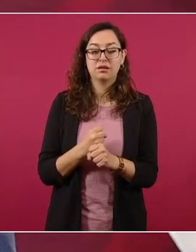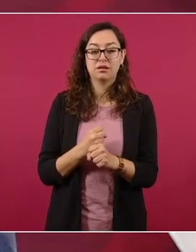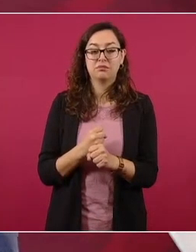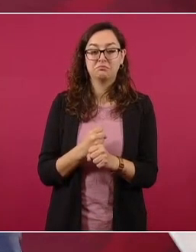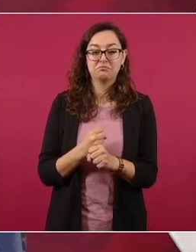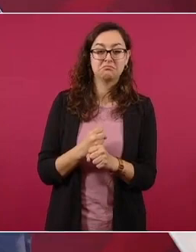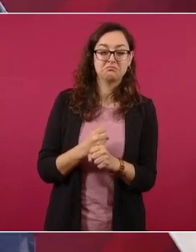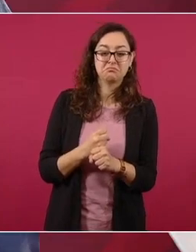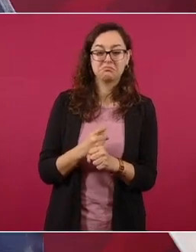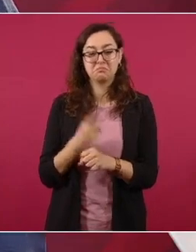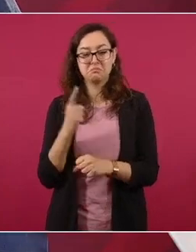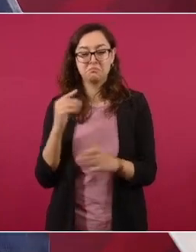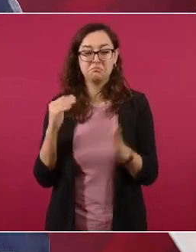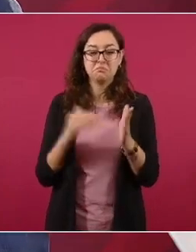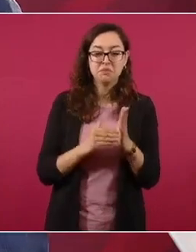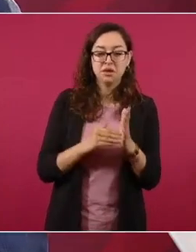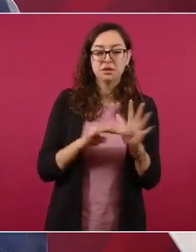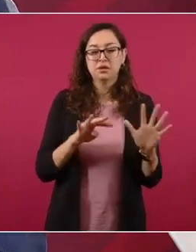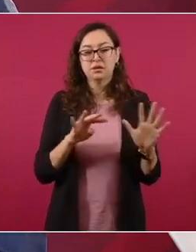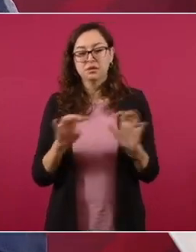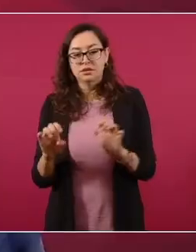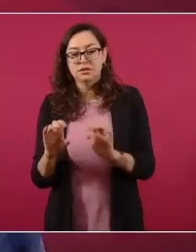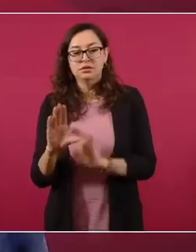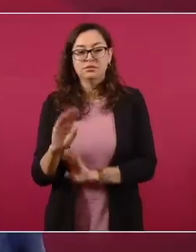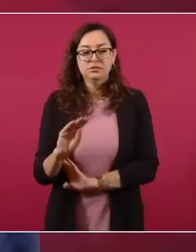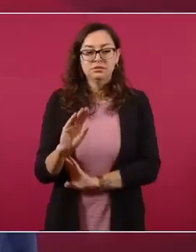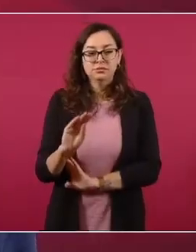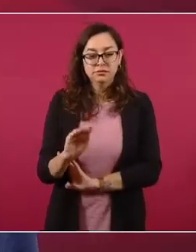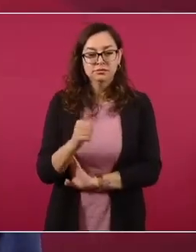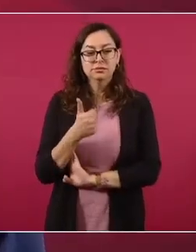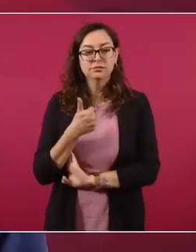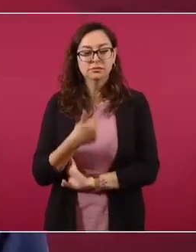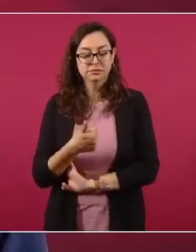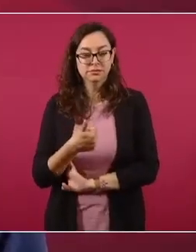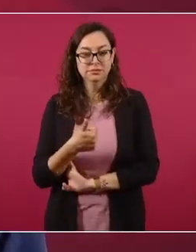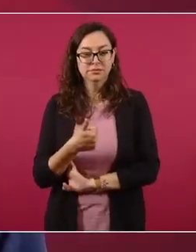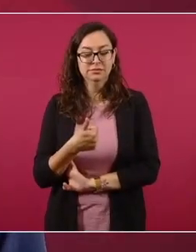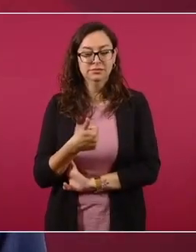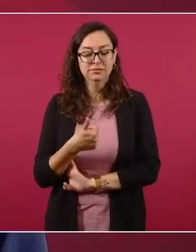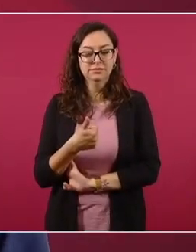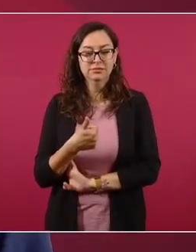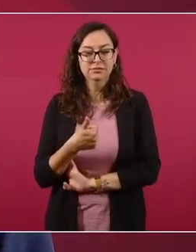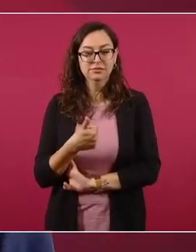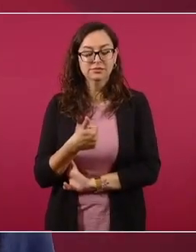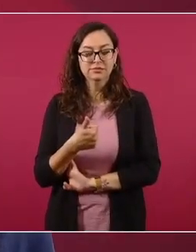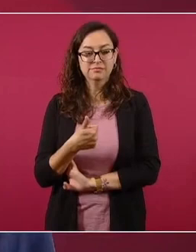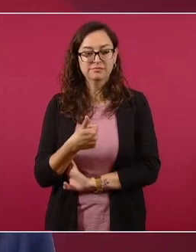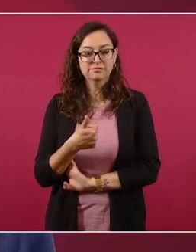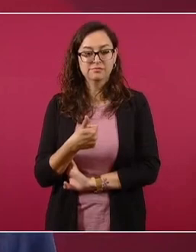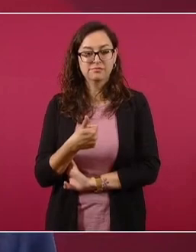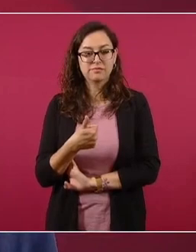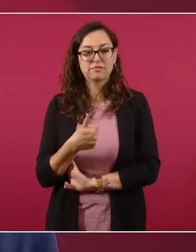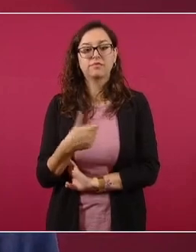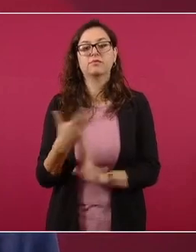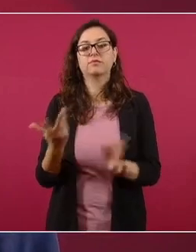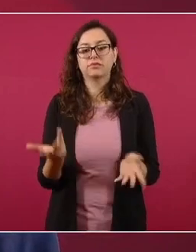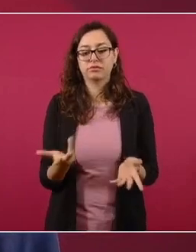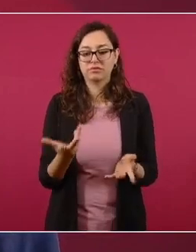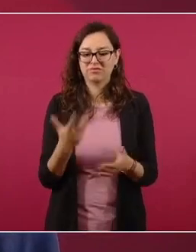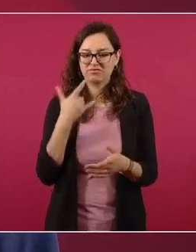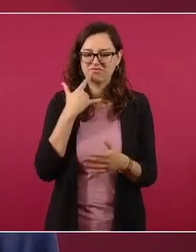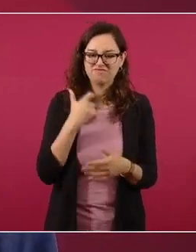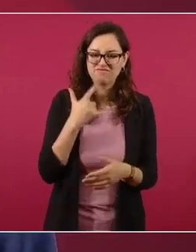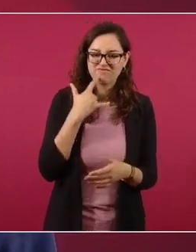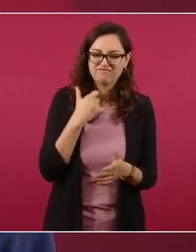sí, 1996, se pudo lograr que los partidos